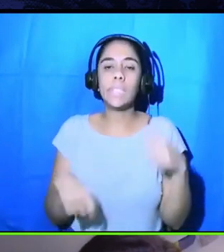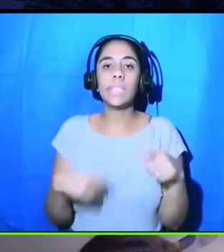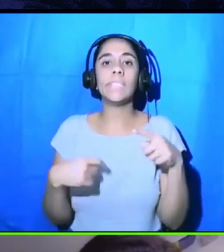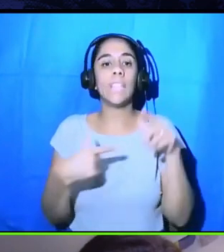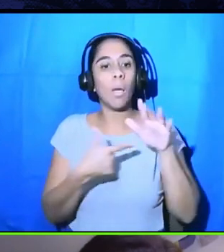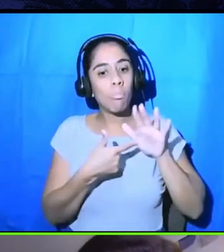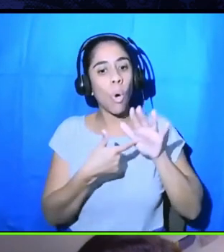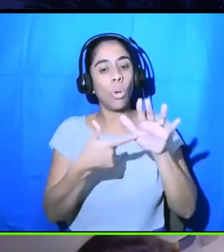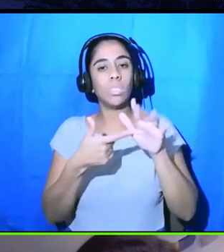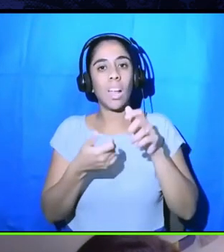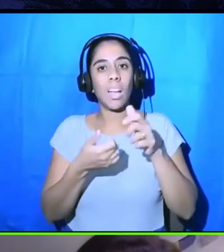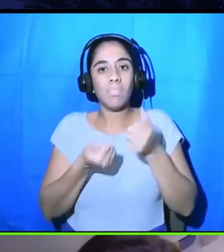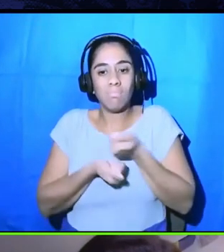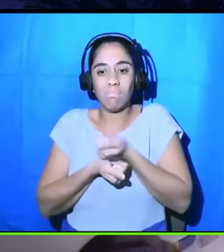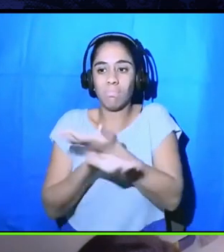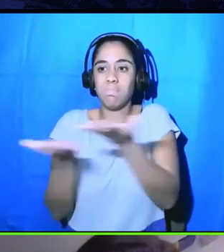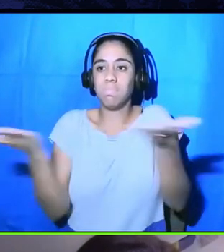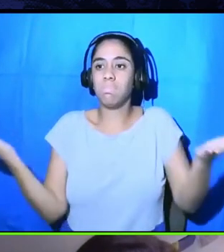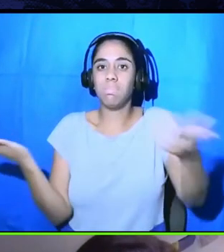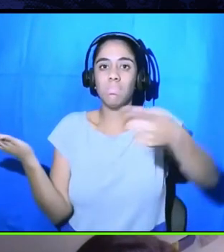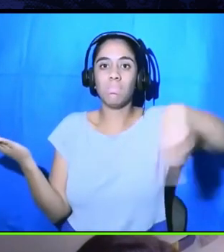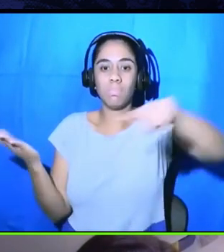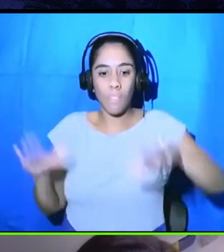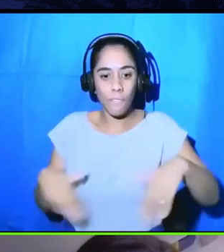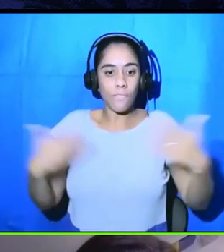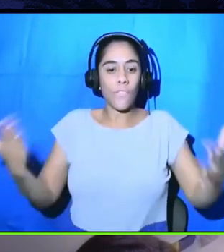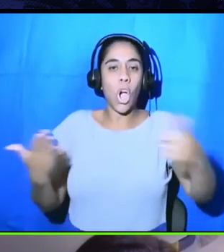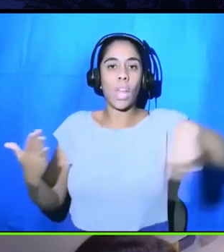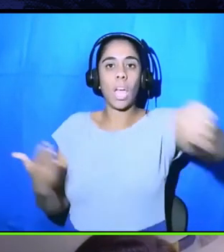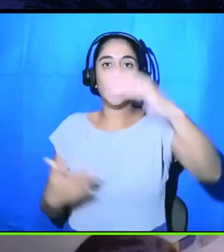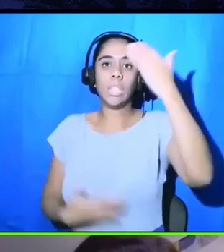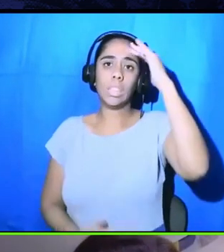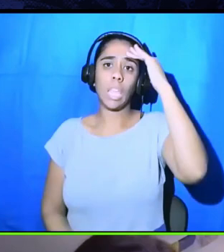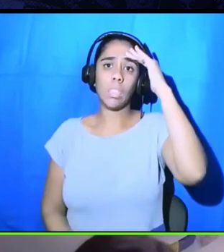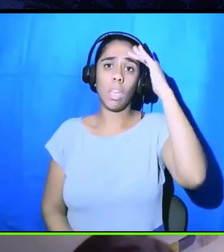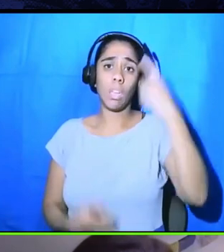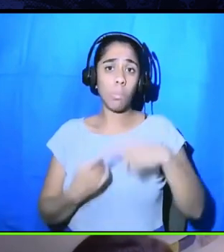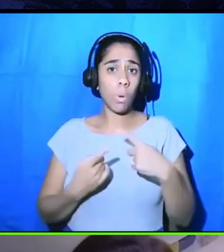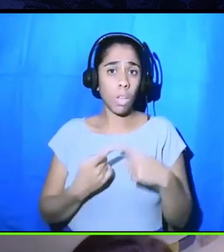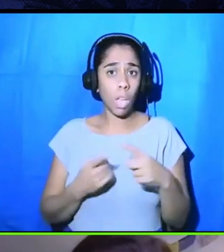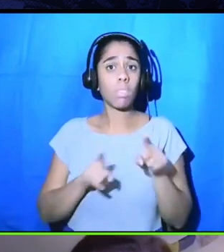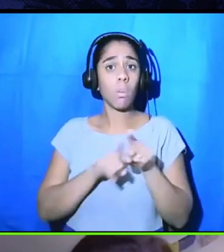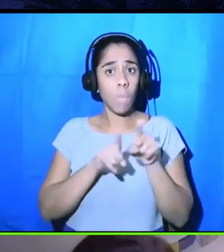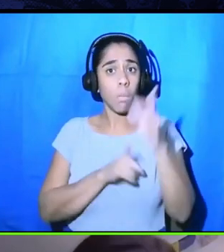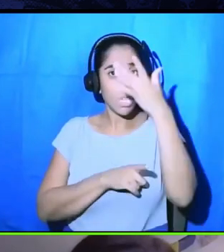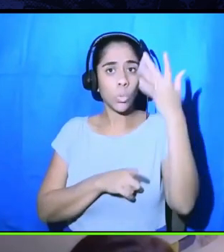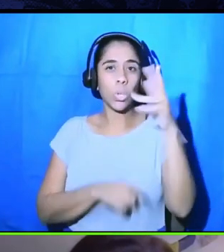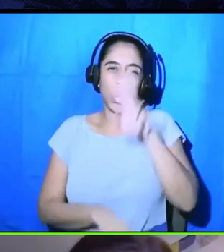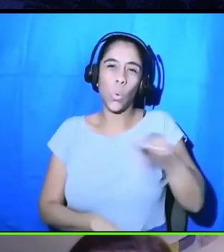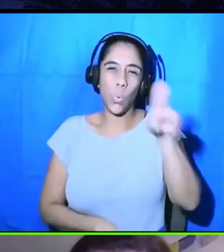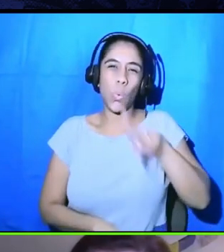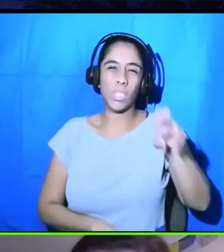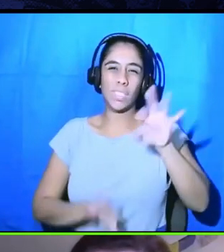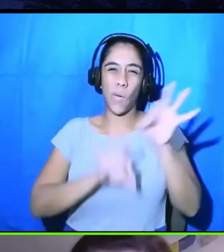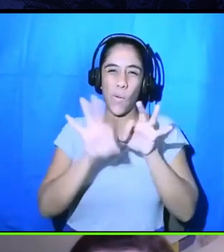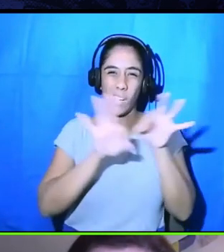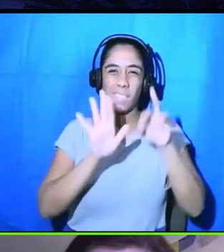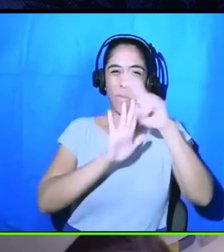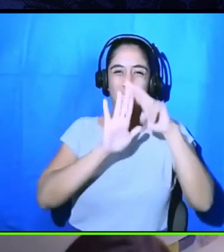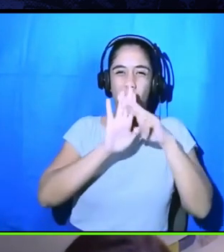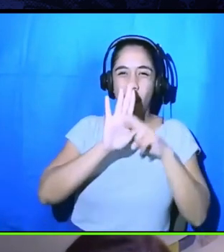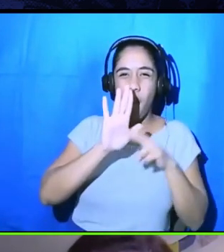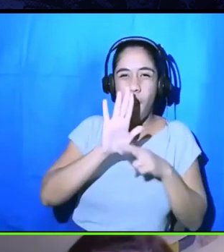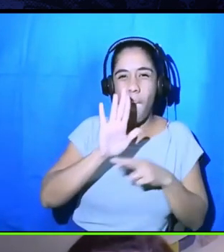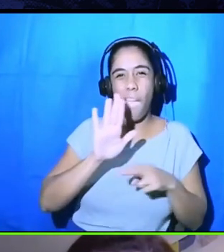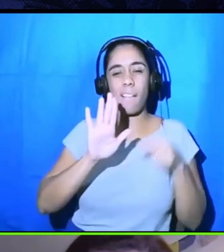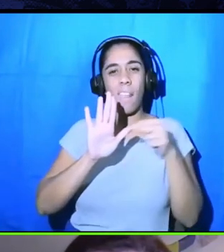siguen pensando de la manera como te conté al inicio me parece que los jueces los fiscales los